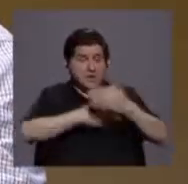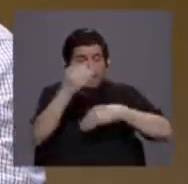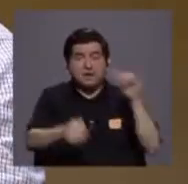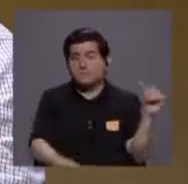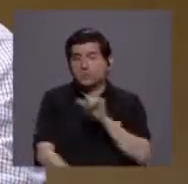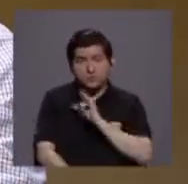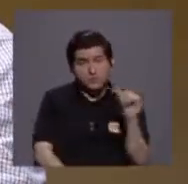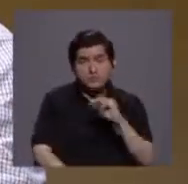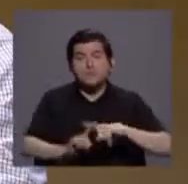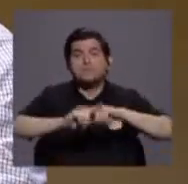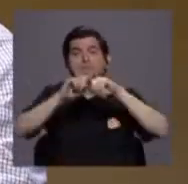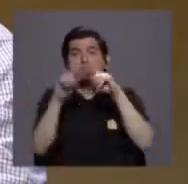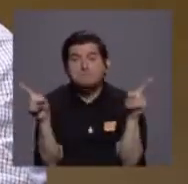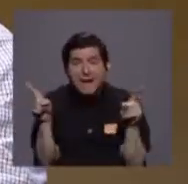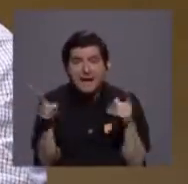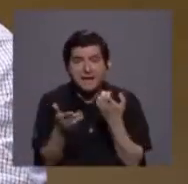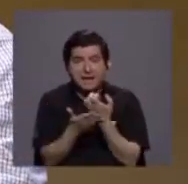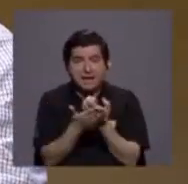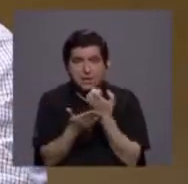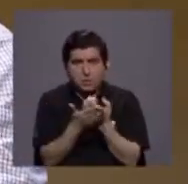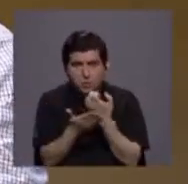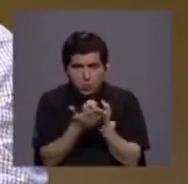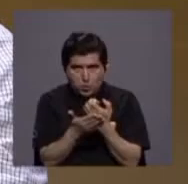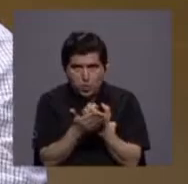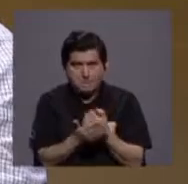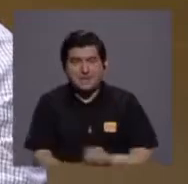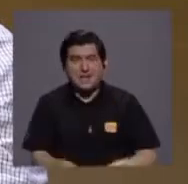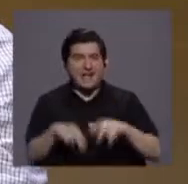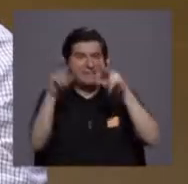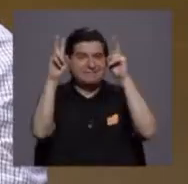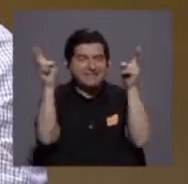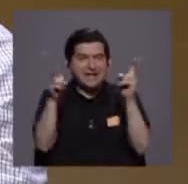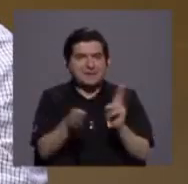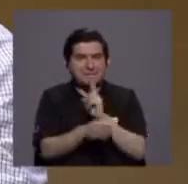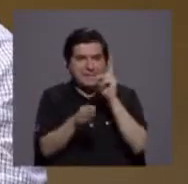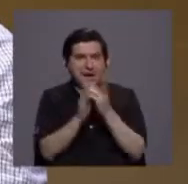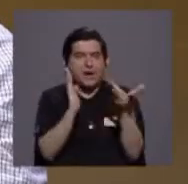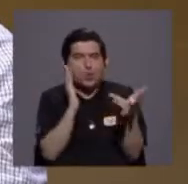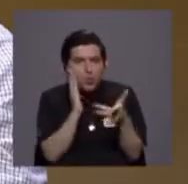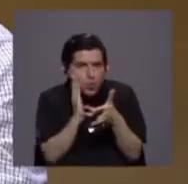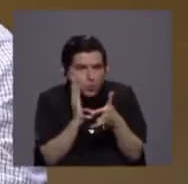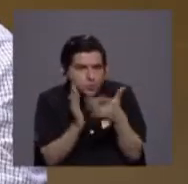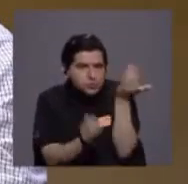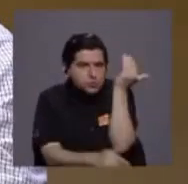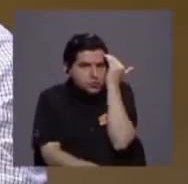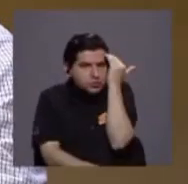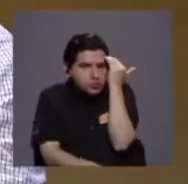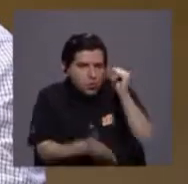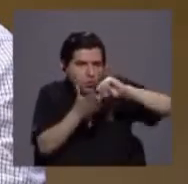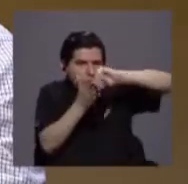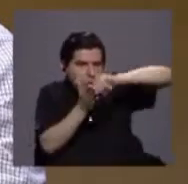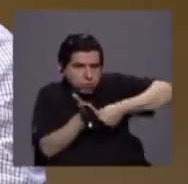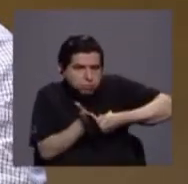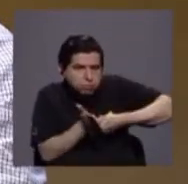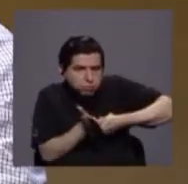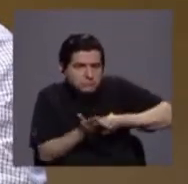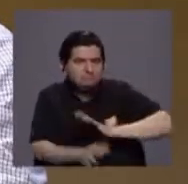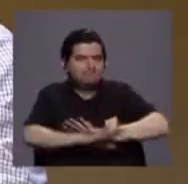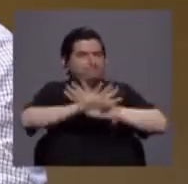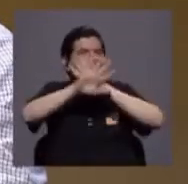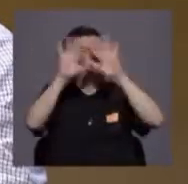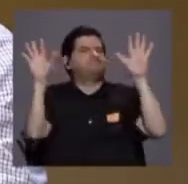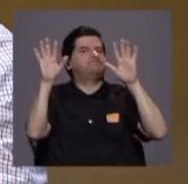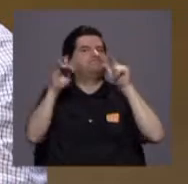mismo. Pero en las economías a donde el tema del uso de la tecnología y el conocimiento se ha acentuado,